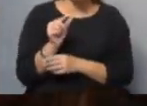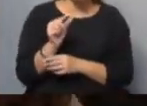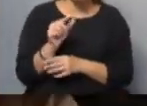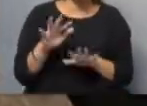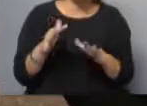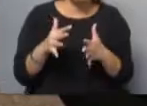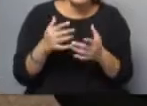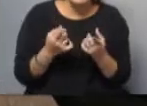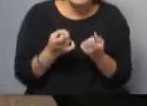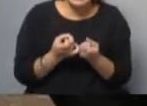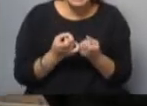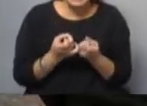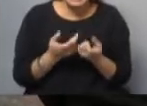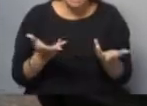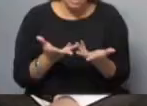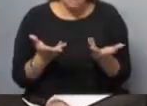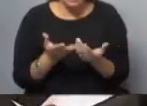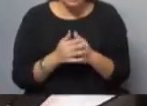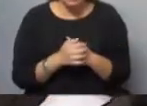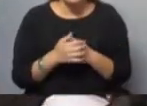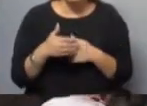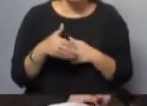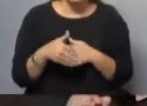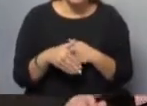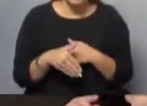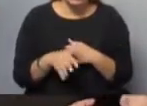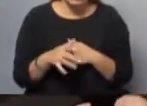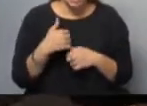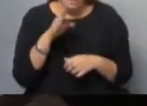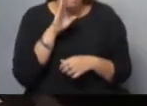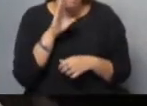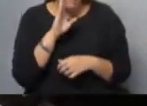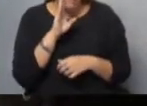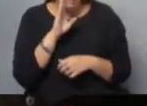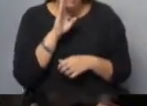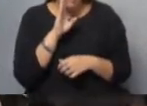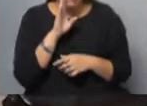qué es lo que está necesitando en este momento. Bueno, yo soy la mamá,